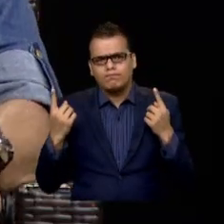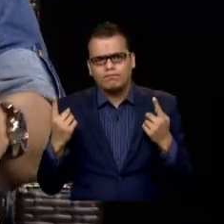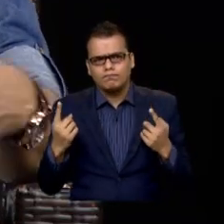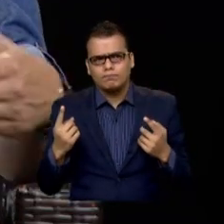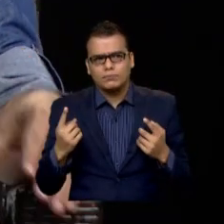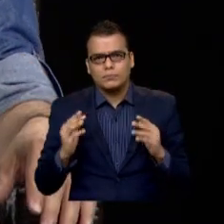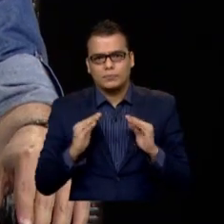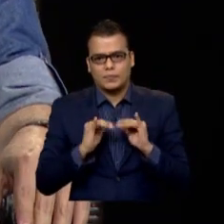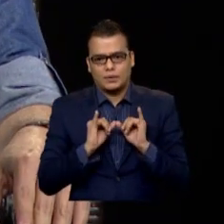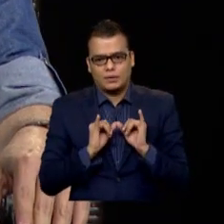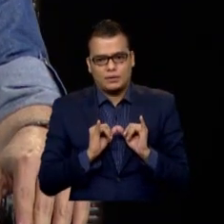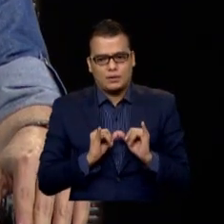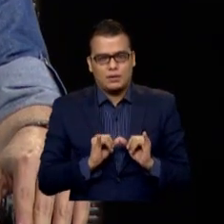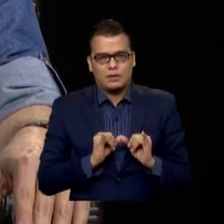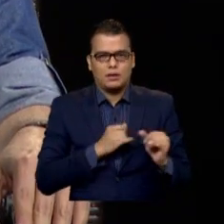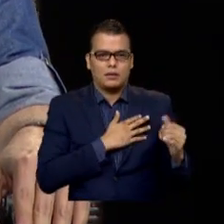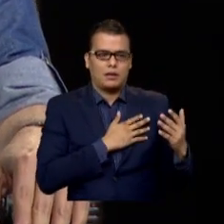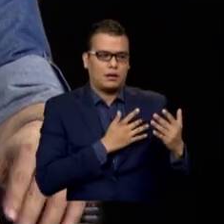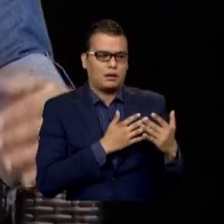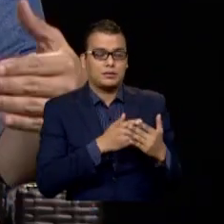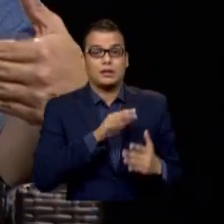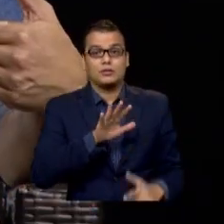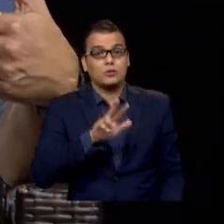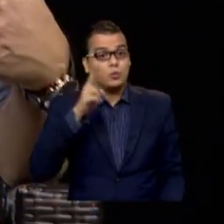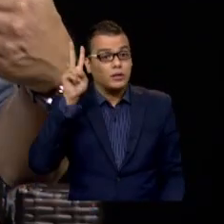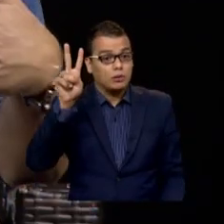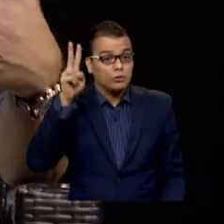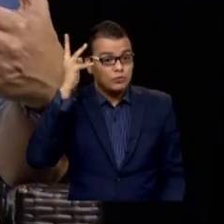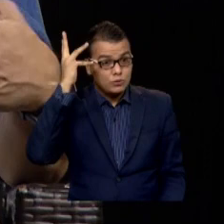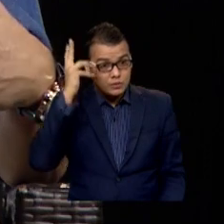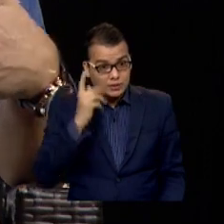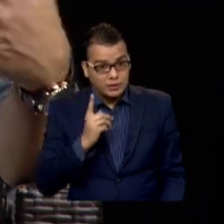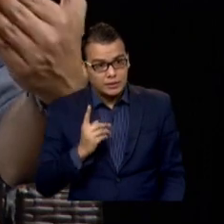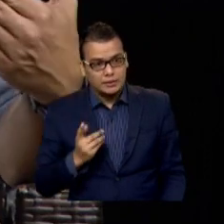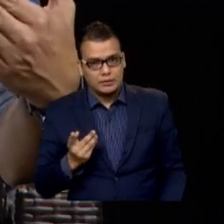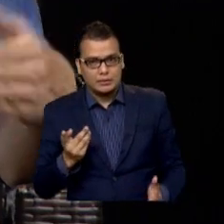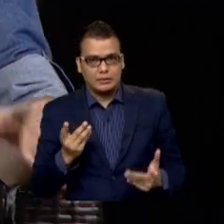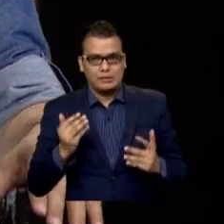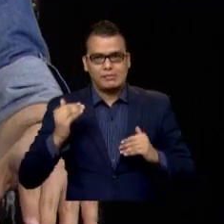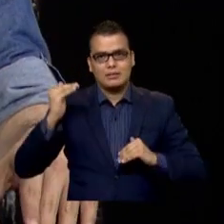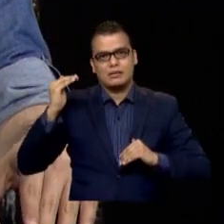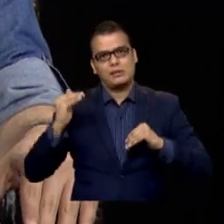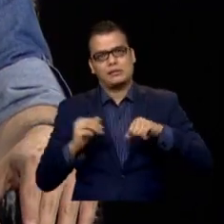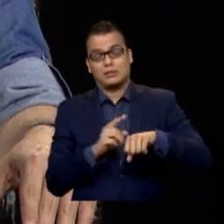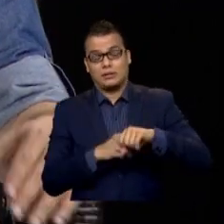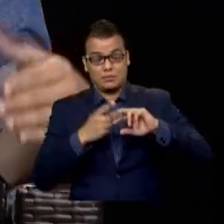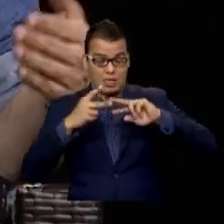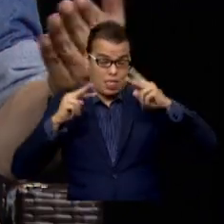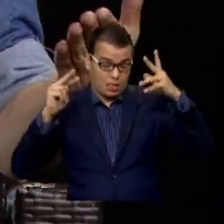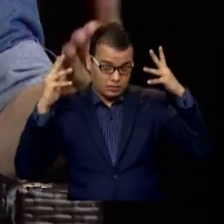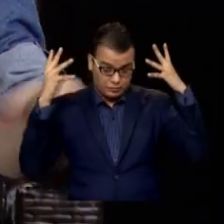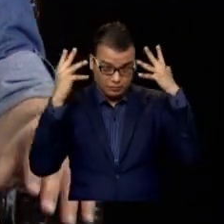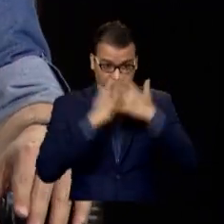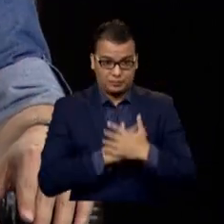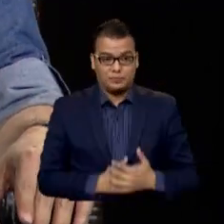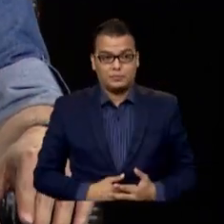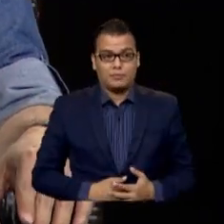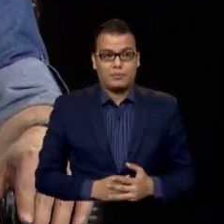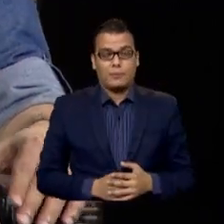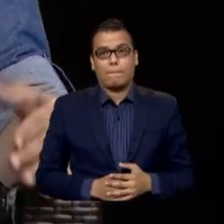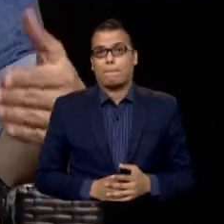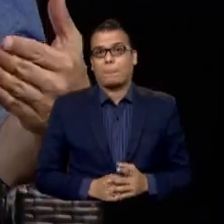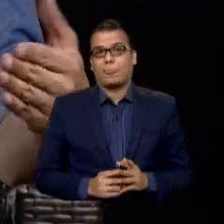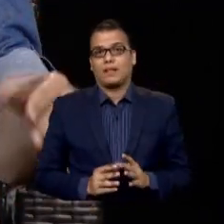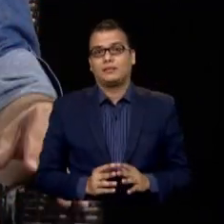estar aislado durante tanto tiempo crea unas desregulaciones de tiempo y de espacio. Es decir, es apenas lógico